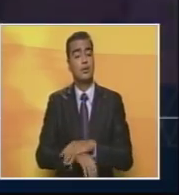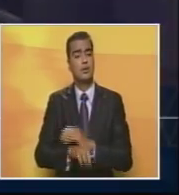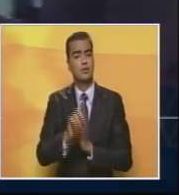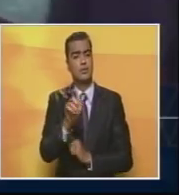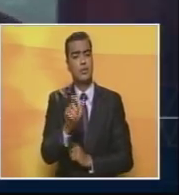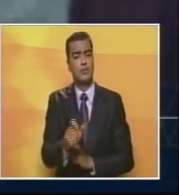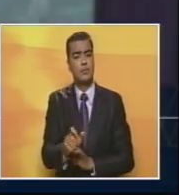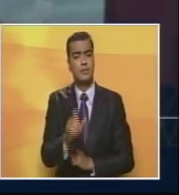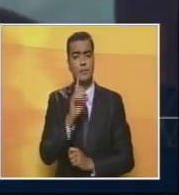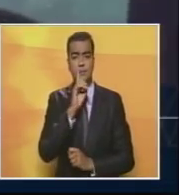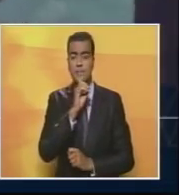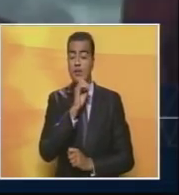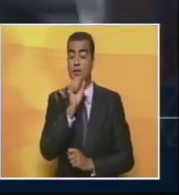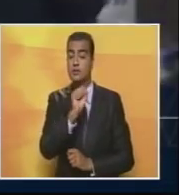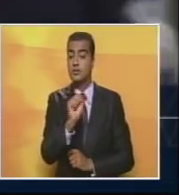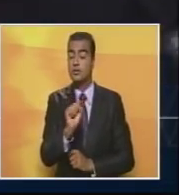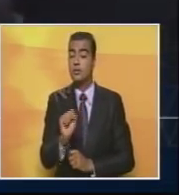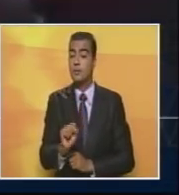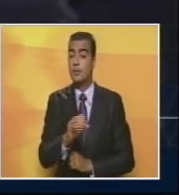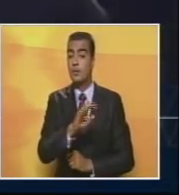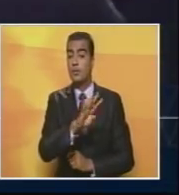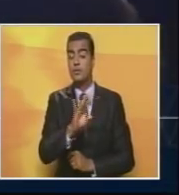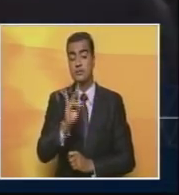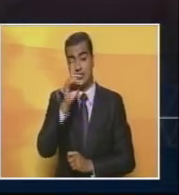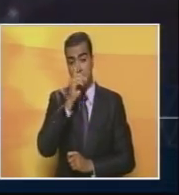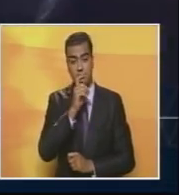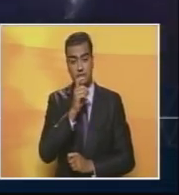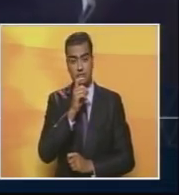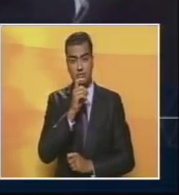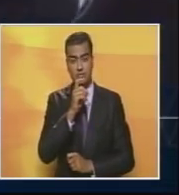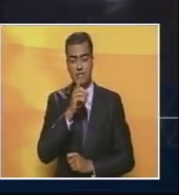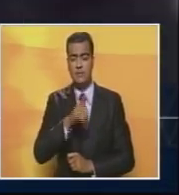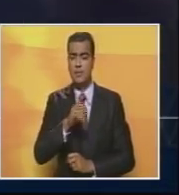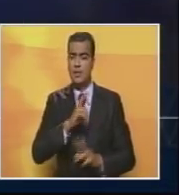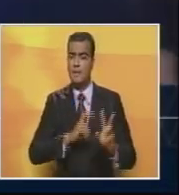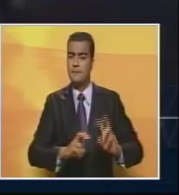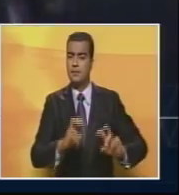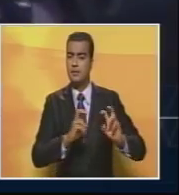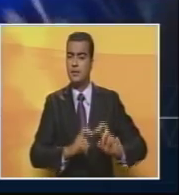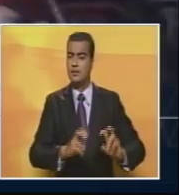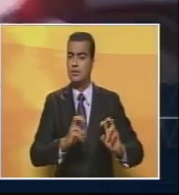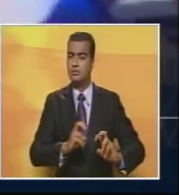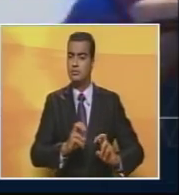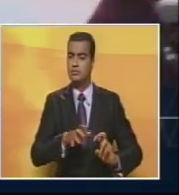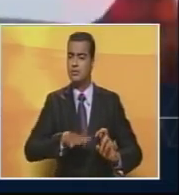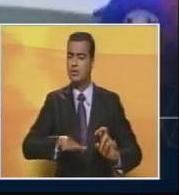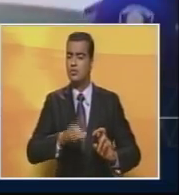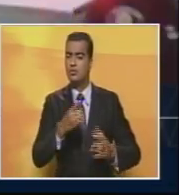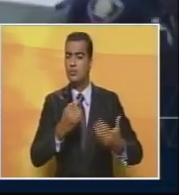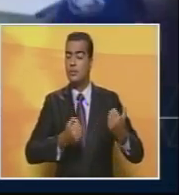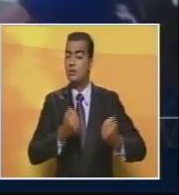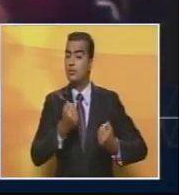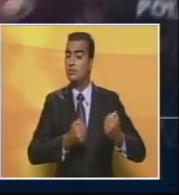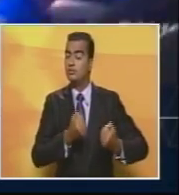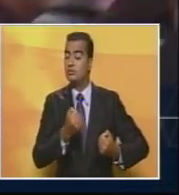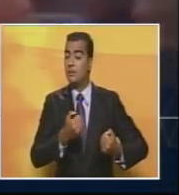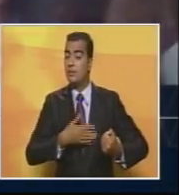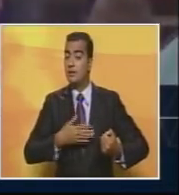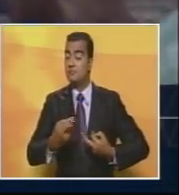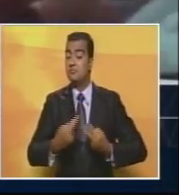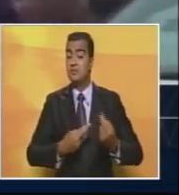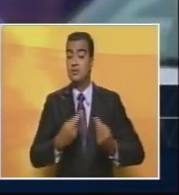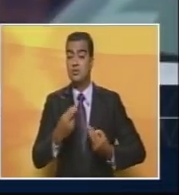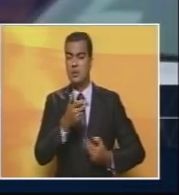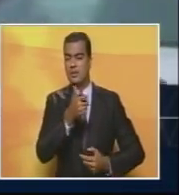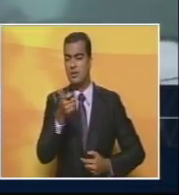sospechoso identificado como Scott Hubstrom, de 47 años. También están investigando la procedencia de un vehículo que podría tener relación